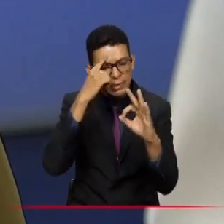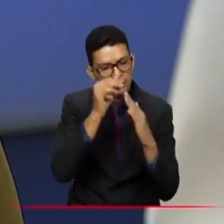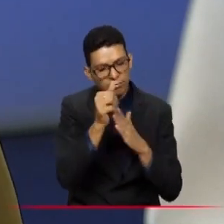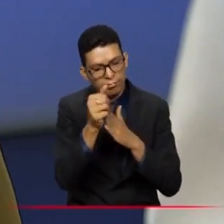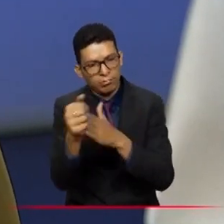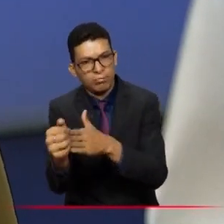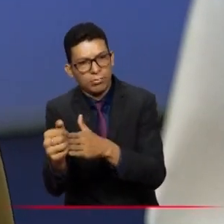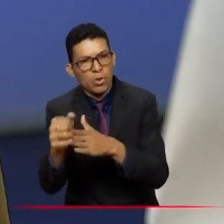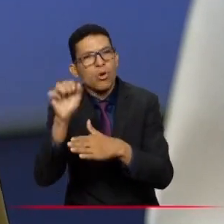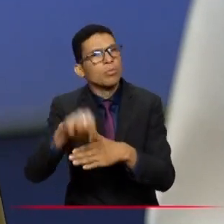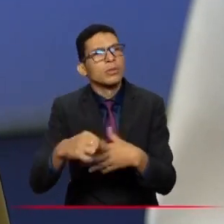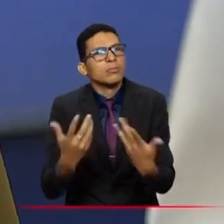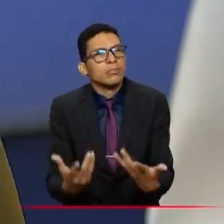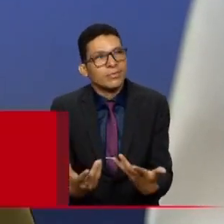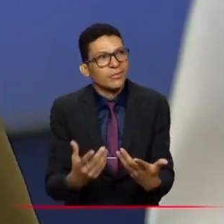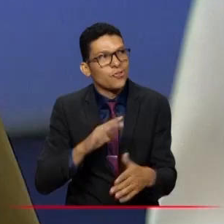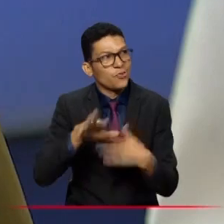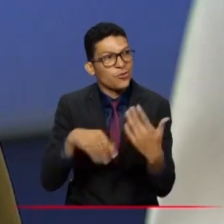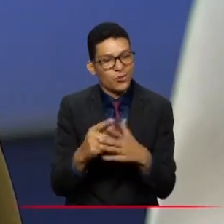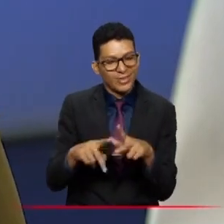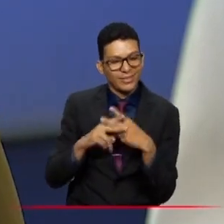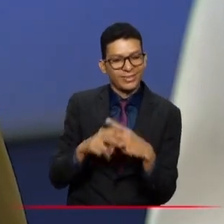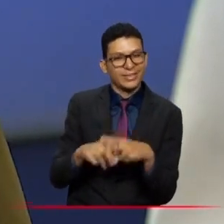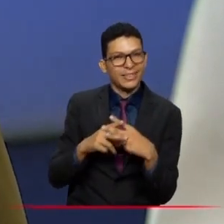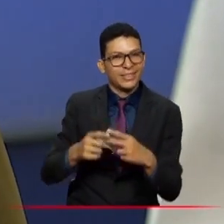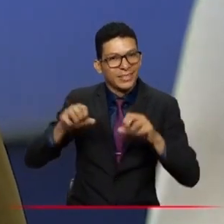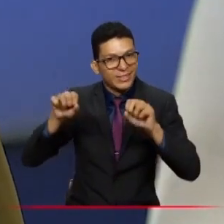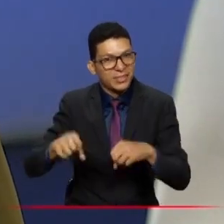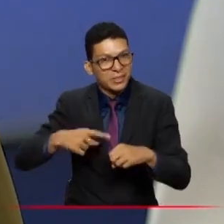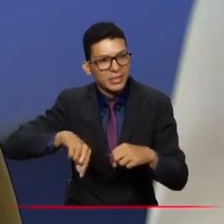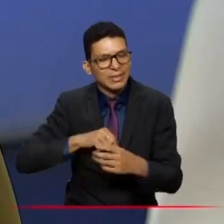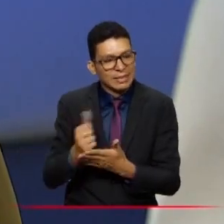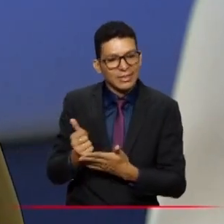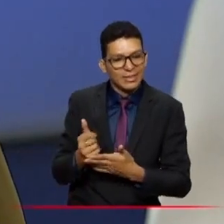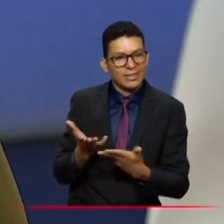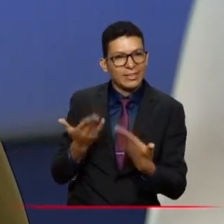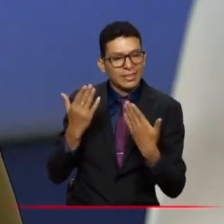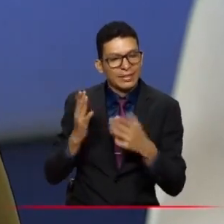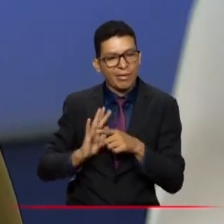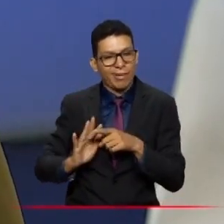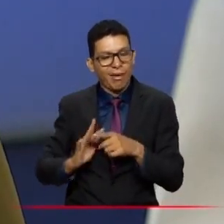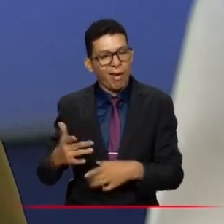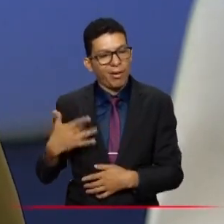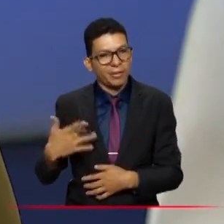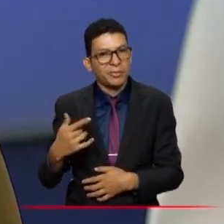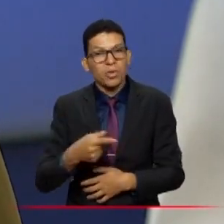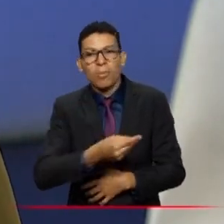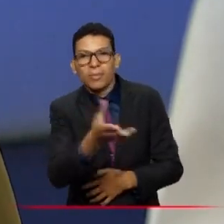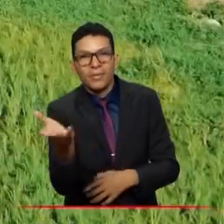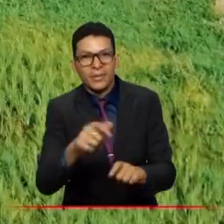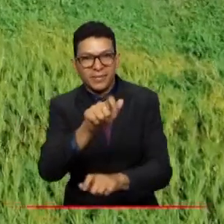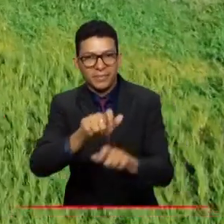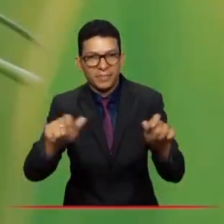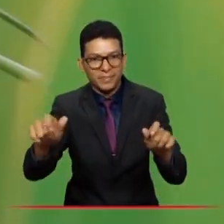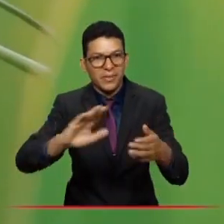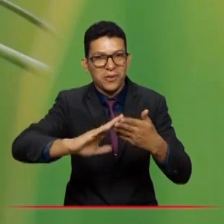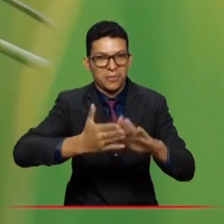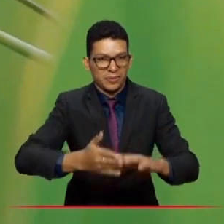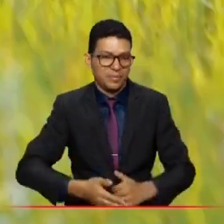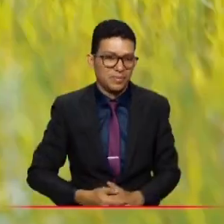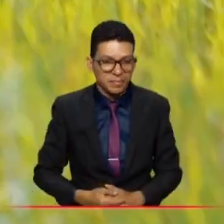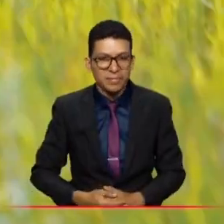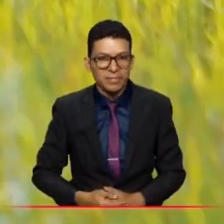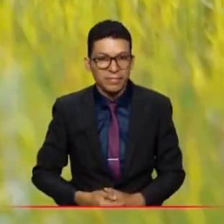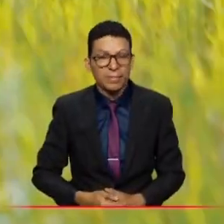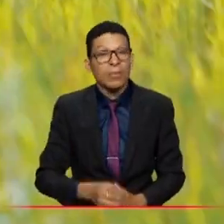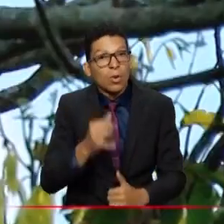para poder tomar todas esas herramientas que nos ayuden también a sensibilizar al público, a la comunidad. Una